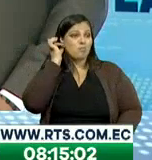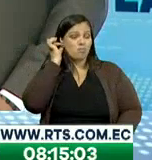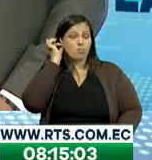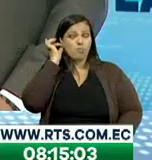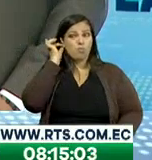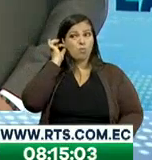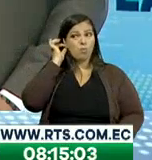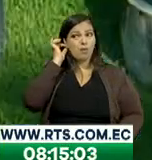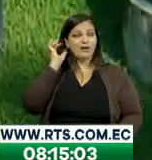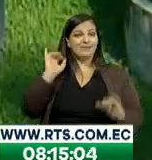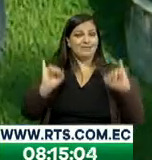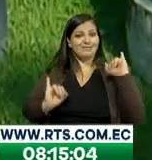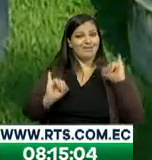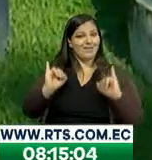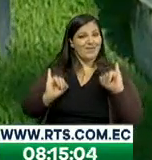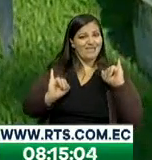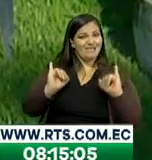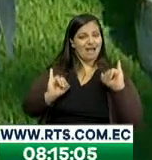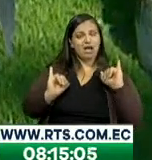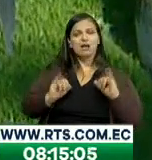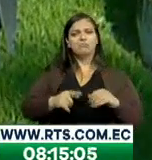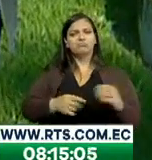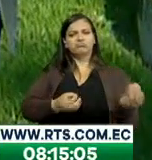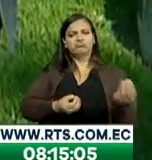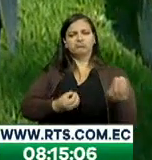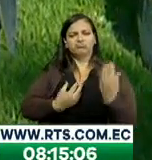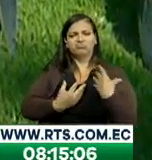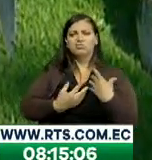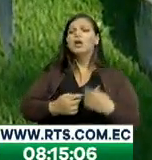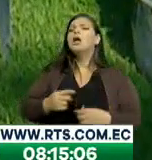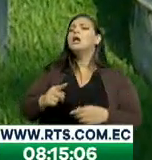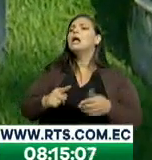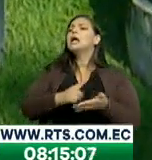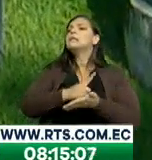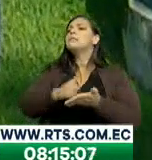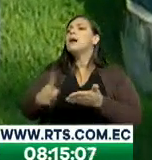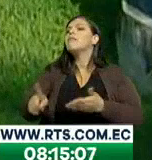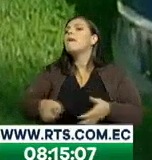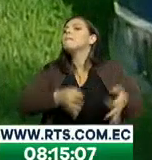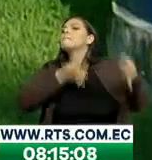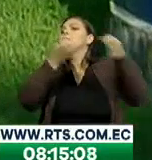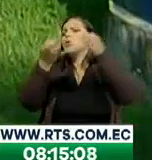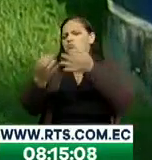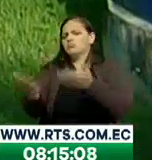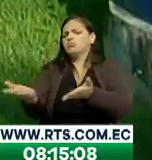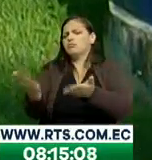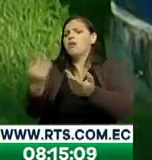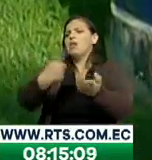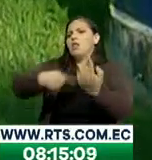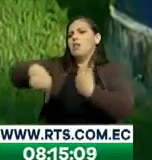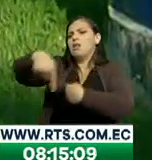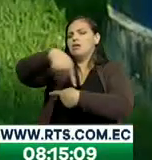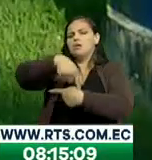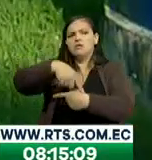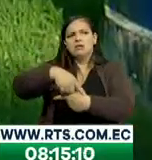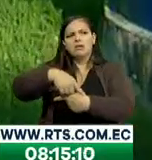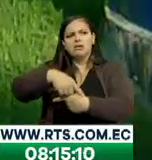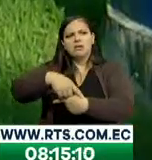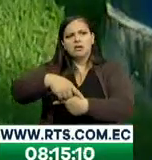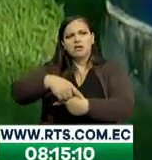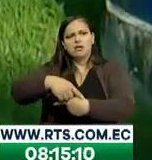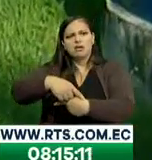mientras tanto le están cobrando. Sí, y tengo que pagar, ahora me dice la planilla, porque si no la pago me van a cortar. Entonces le digo, ¿no dicen que no hay